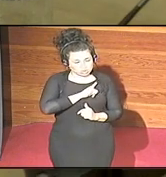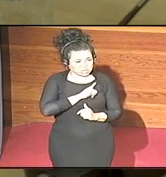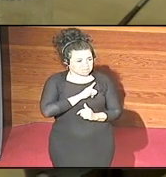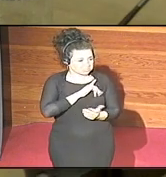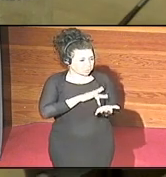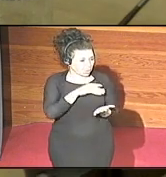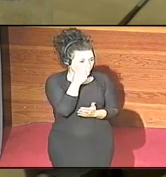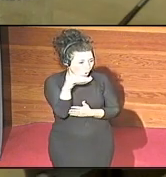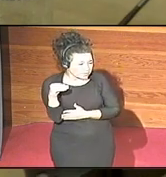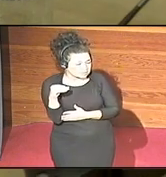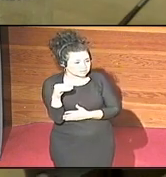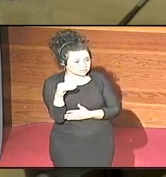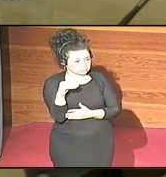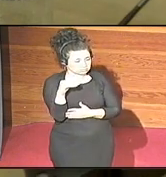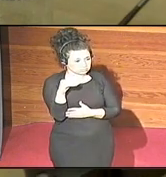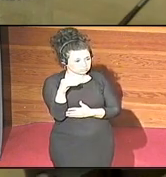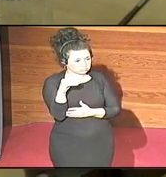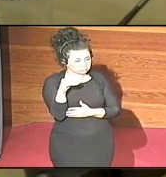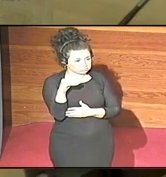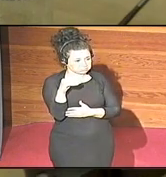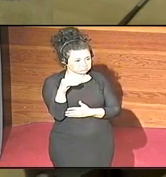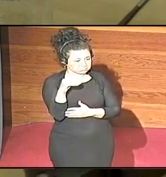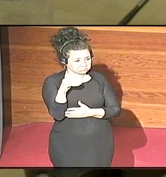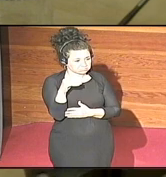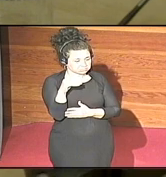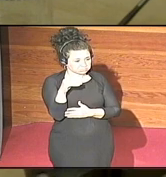chavales jóvenes que pasan un contrato